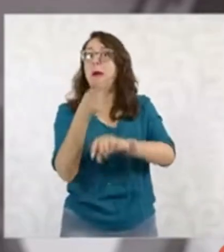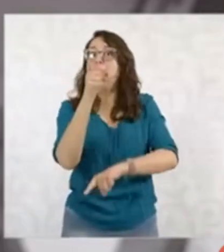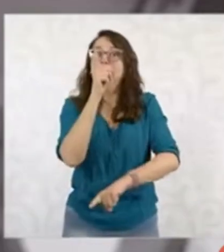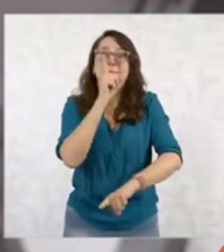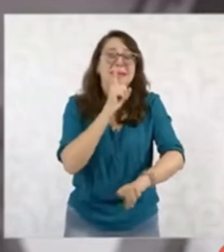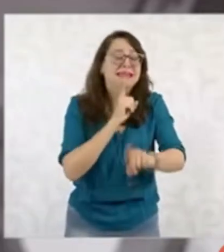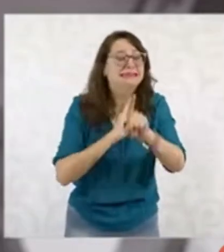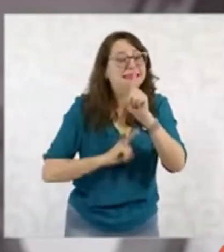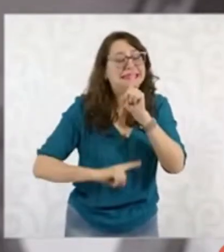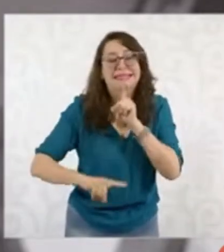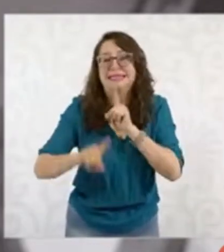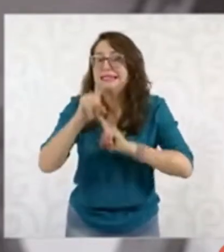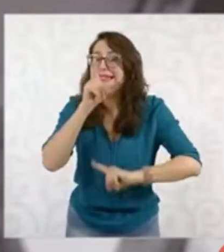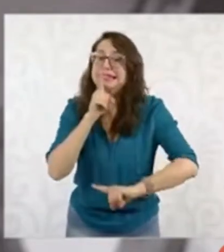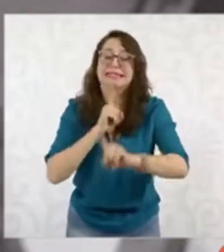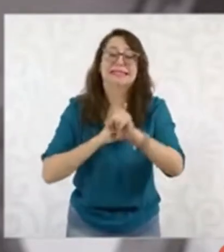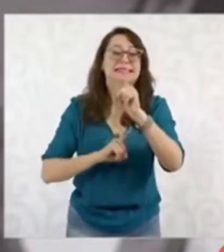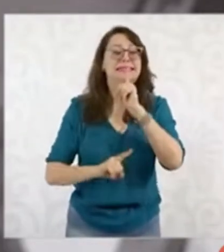mentiras.